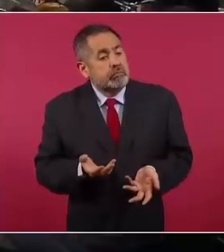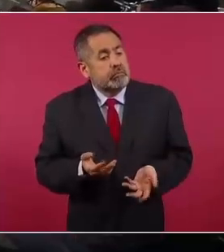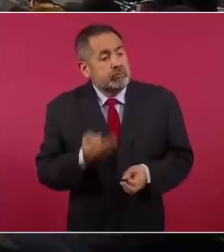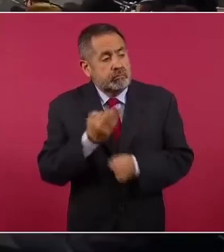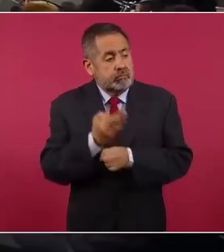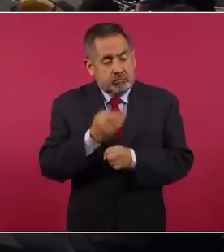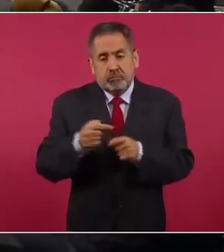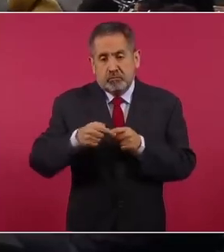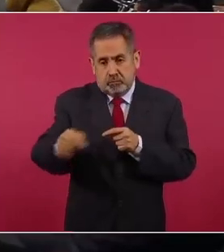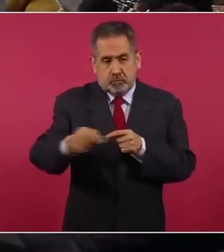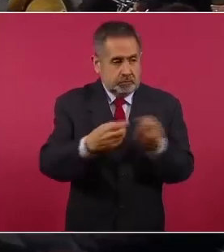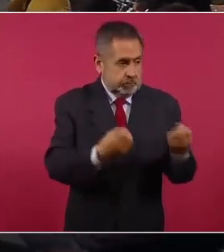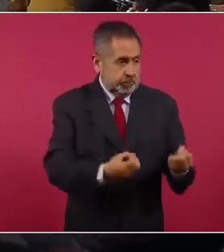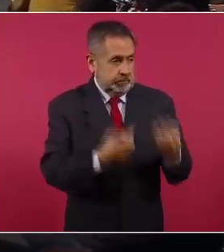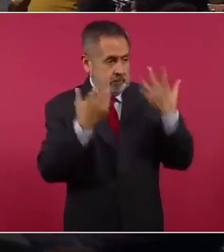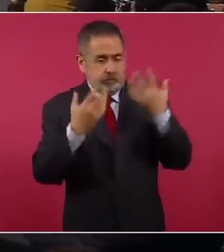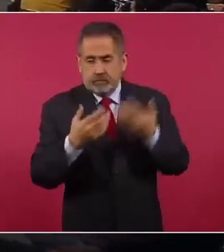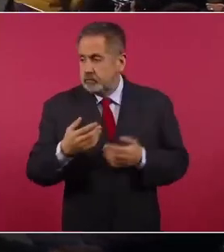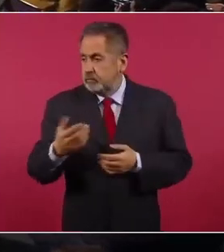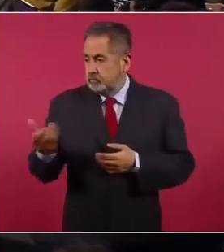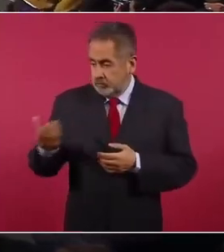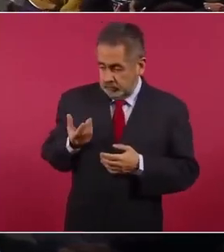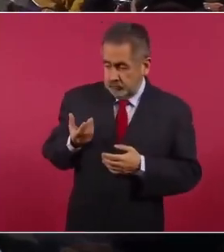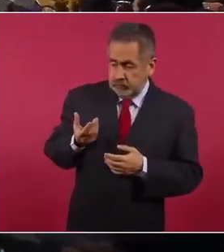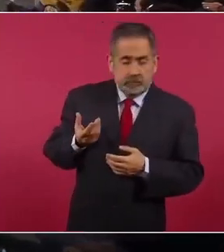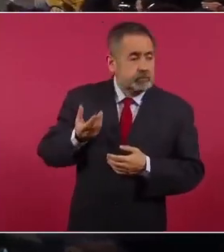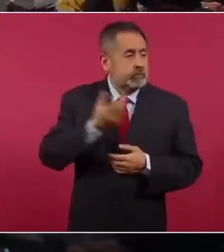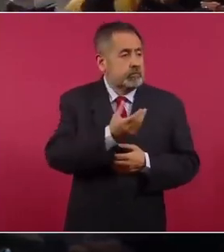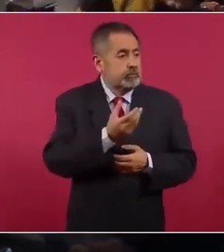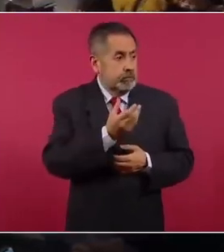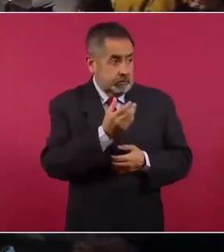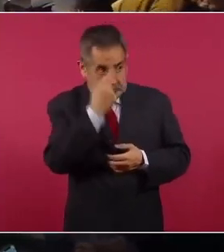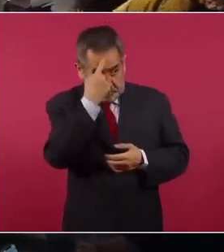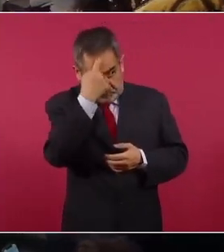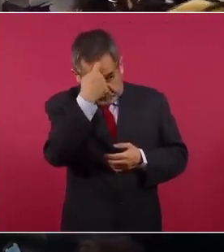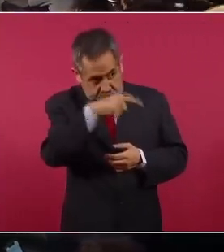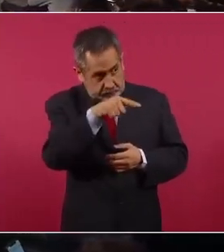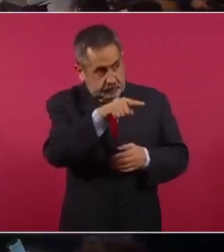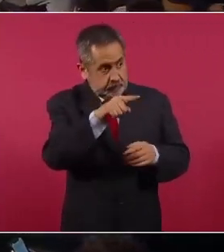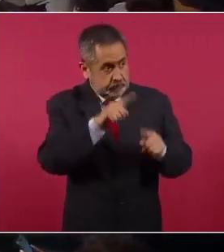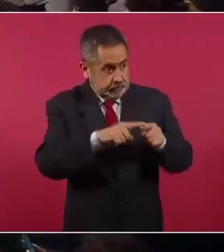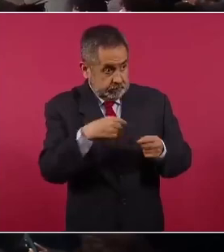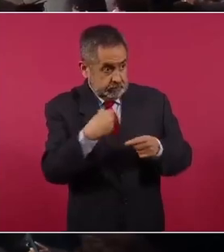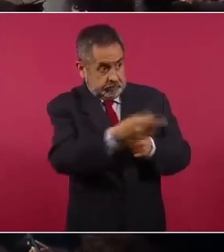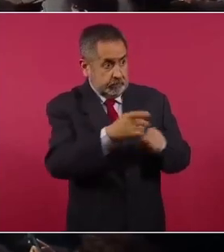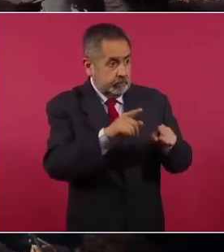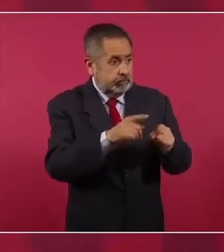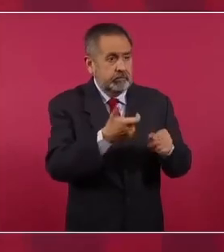ahora y a quién le vamos a entregar.